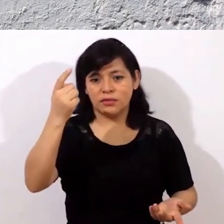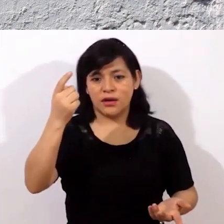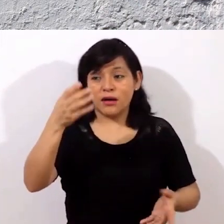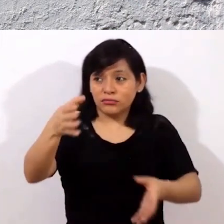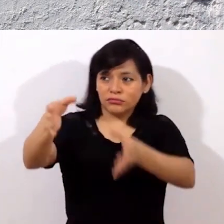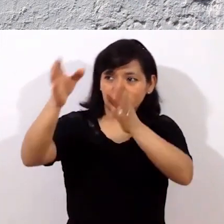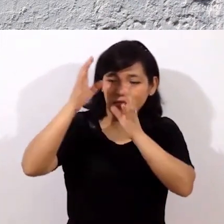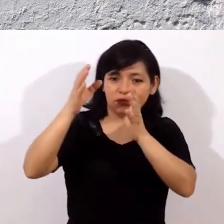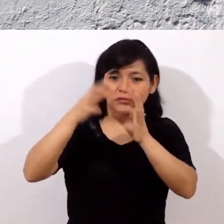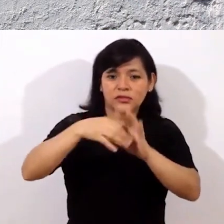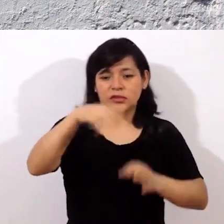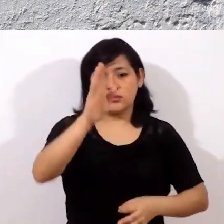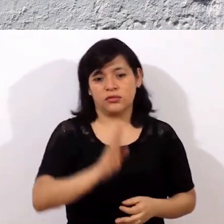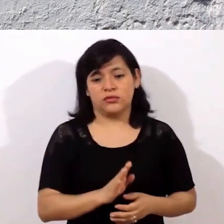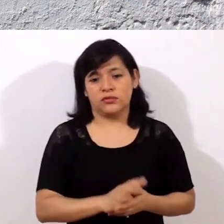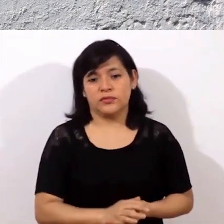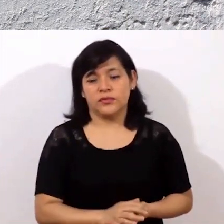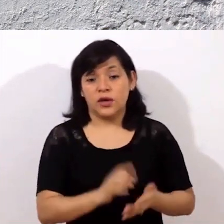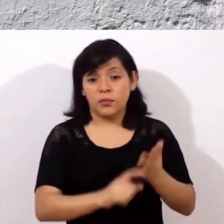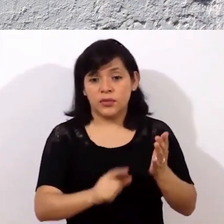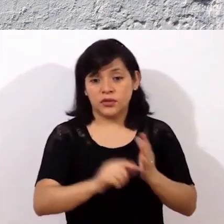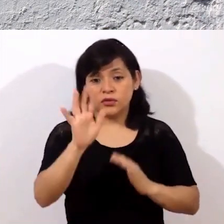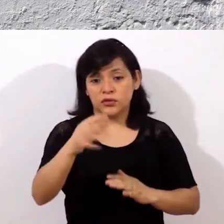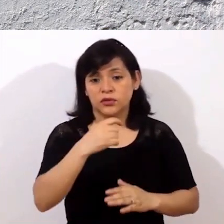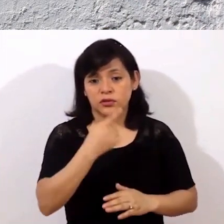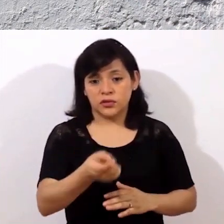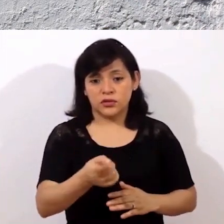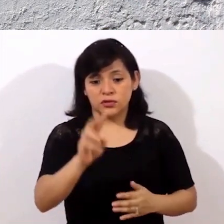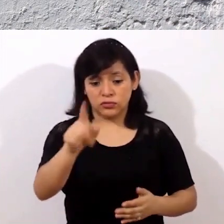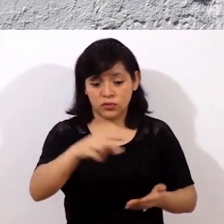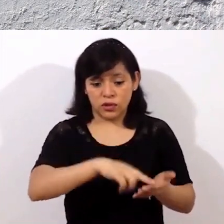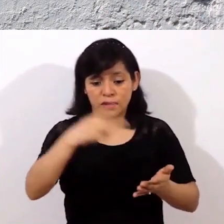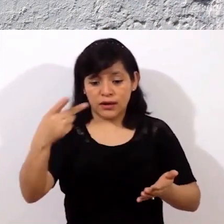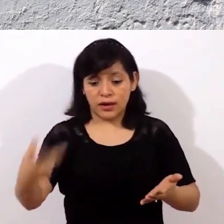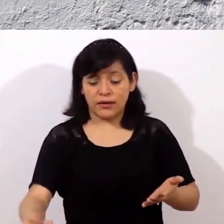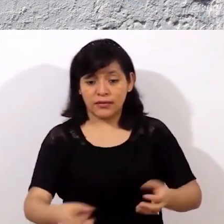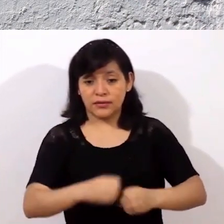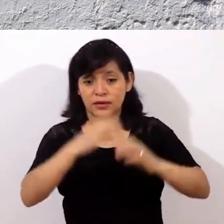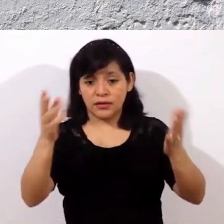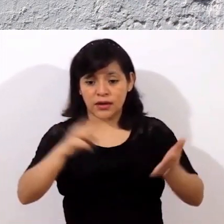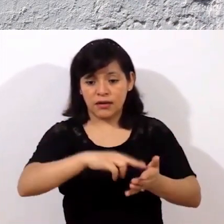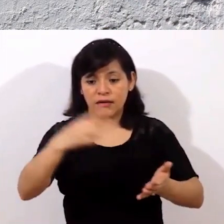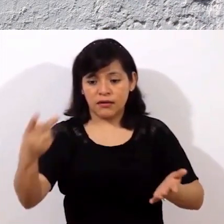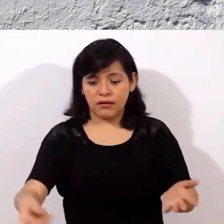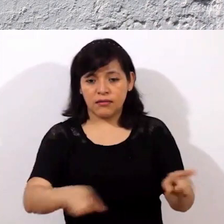ver versículo 5: caerás por tanto en el día, y caerá también contigo el profeta de noche,